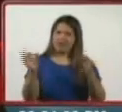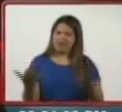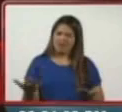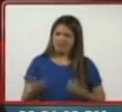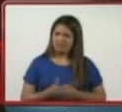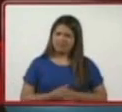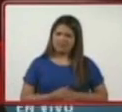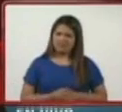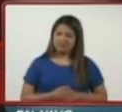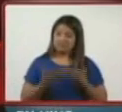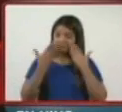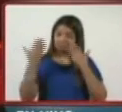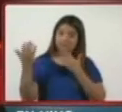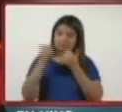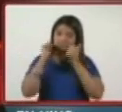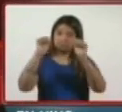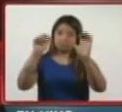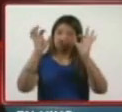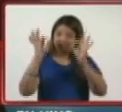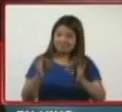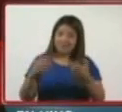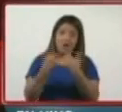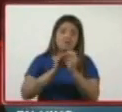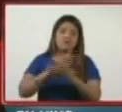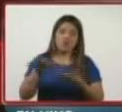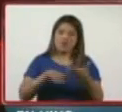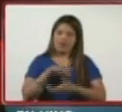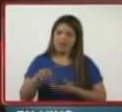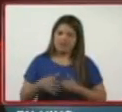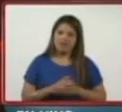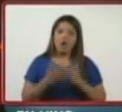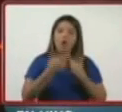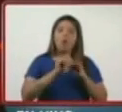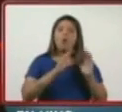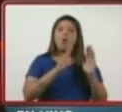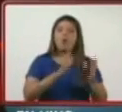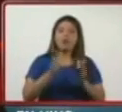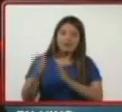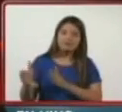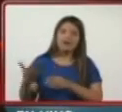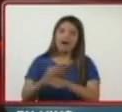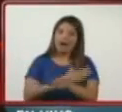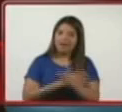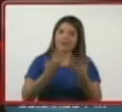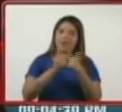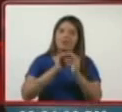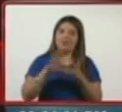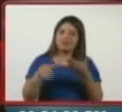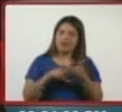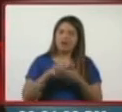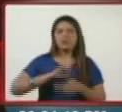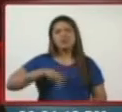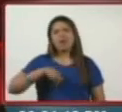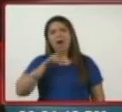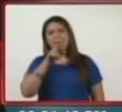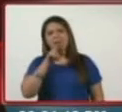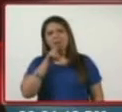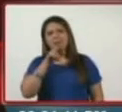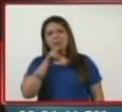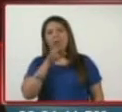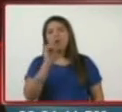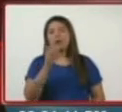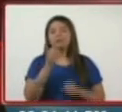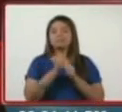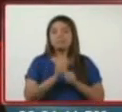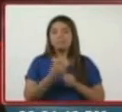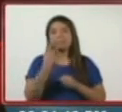para nada. Estos son manifestaciones absolutamente violentas, organizadas, con antelación. Cuando estábamos conversando, estaban ganando tiempo